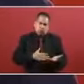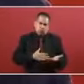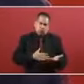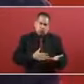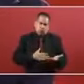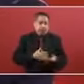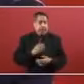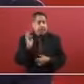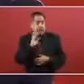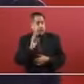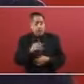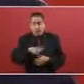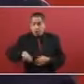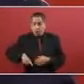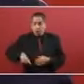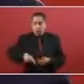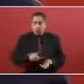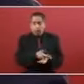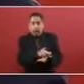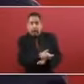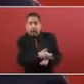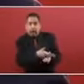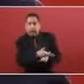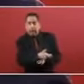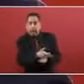que el gobierno les esté pagando